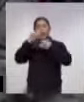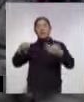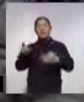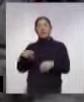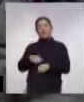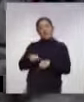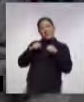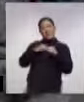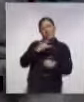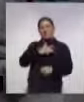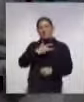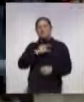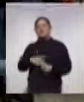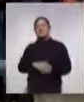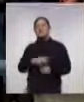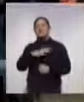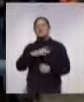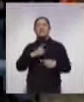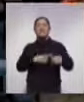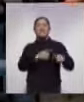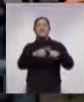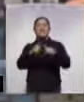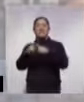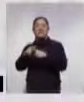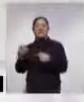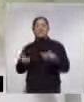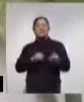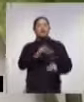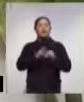de Corazón, se han distribuido diferentes insumos.